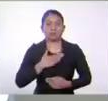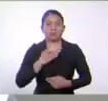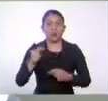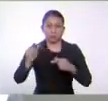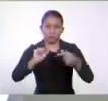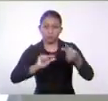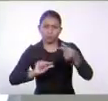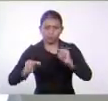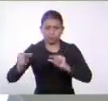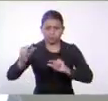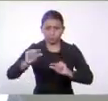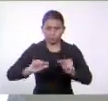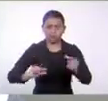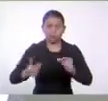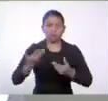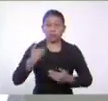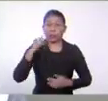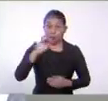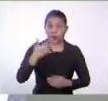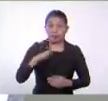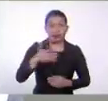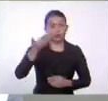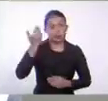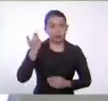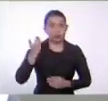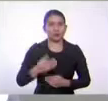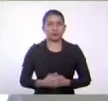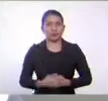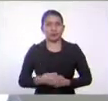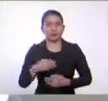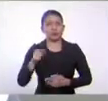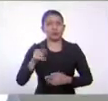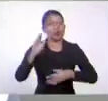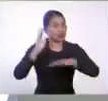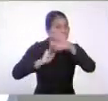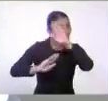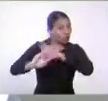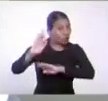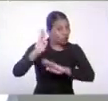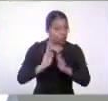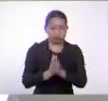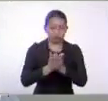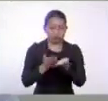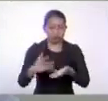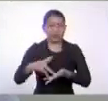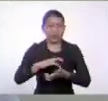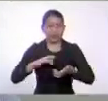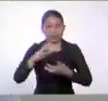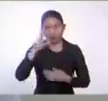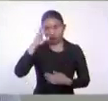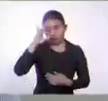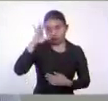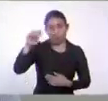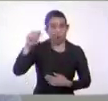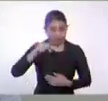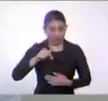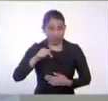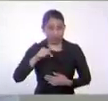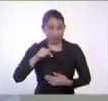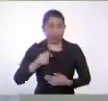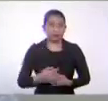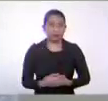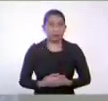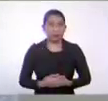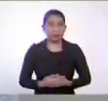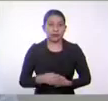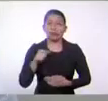científico. Como ya habíamos dicho anteriormente, las historias ficticias que presentan los cuentos de ciencia ficción